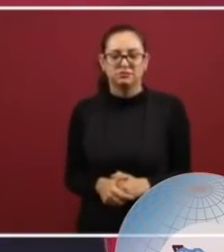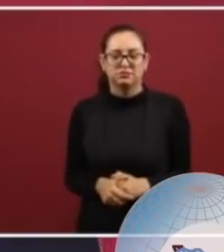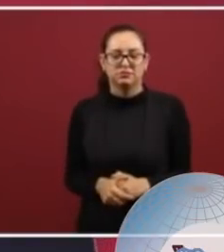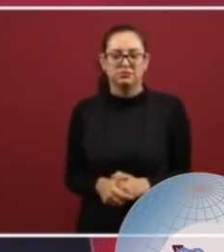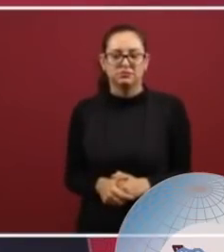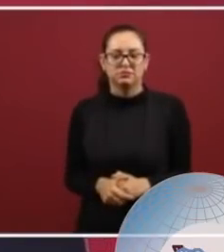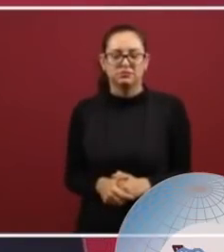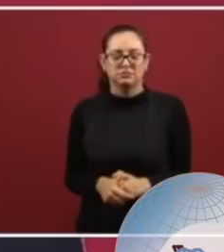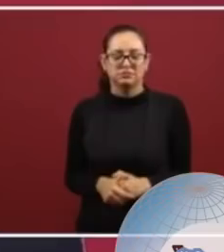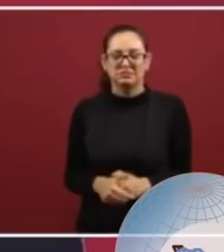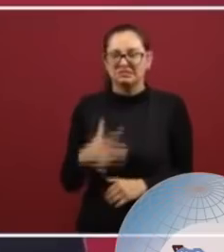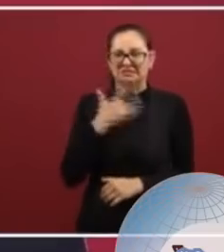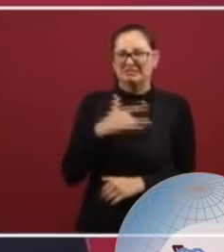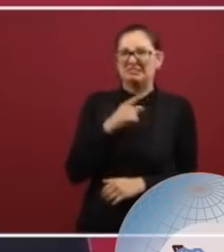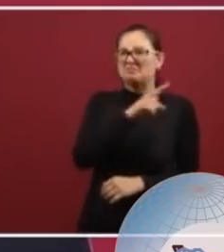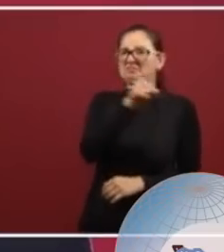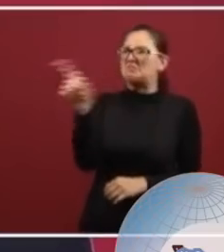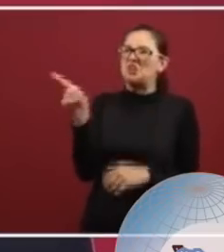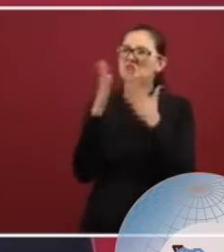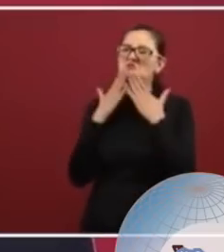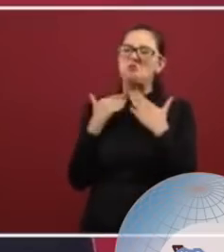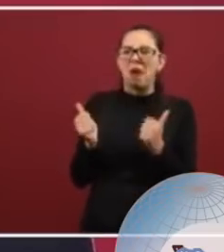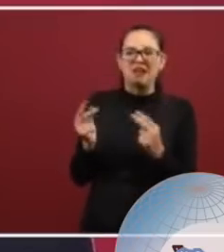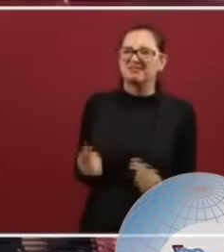No lo ven como negocio.